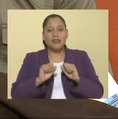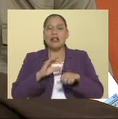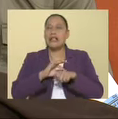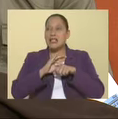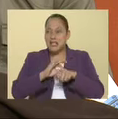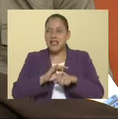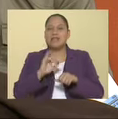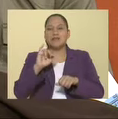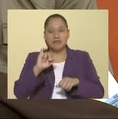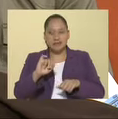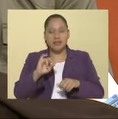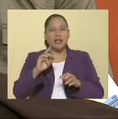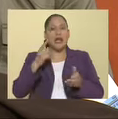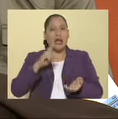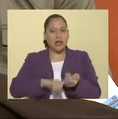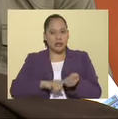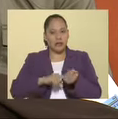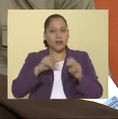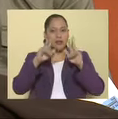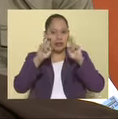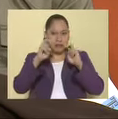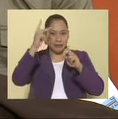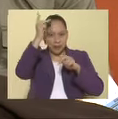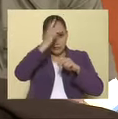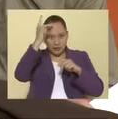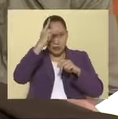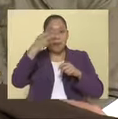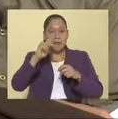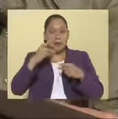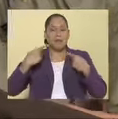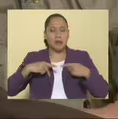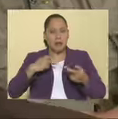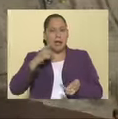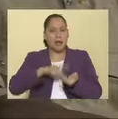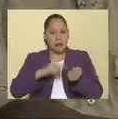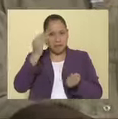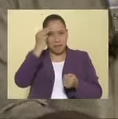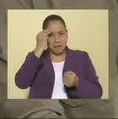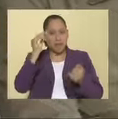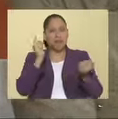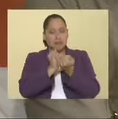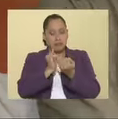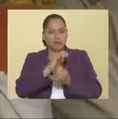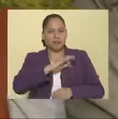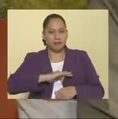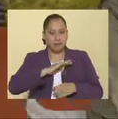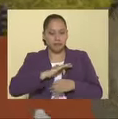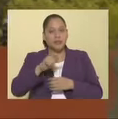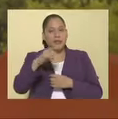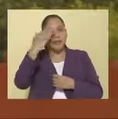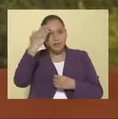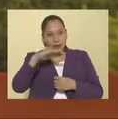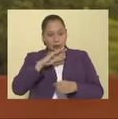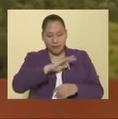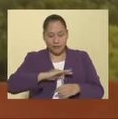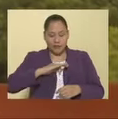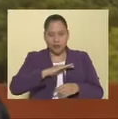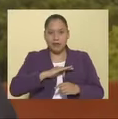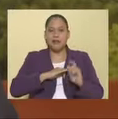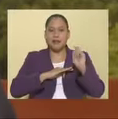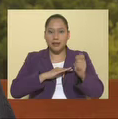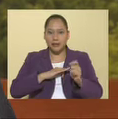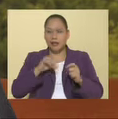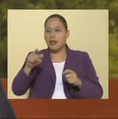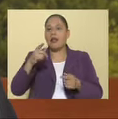reales en la psicología humana, pero en la mente del individuo. ¿Pero por qué? Sabes que la felicidad es la naturaleza